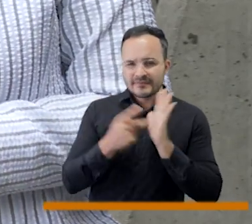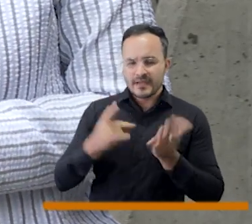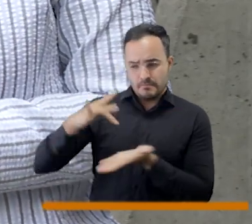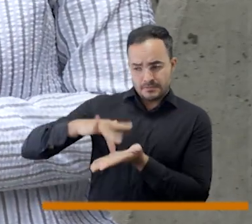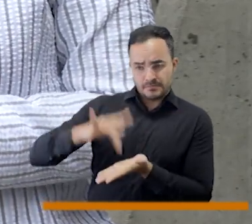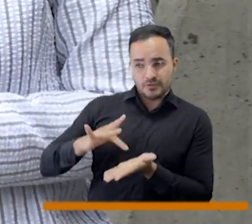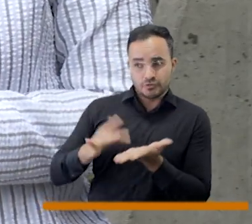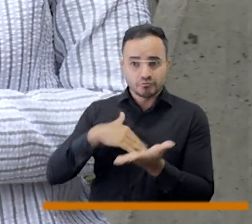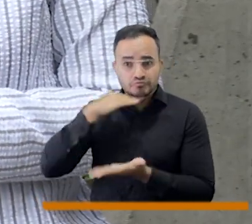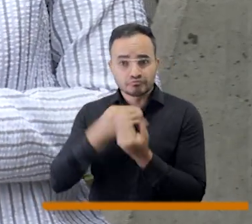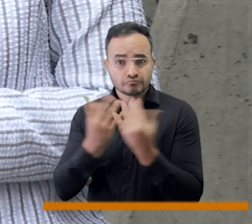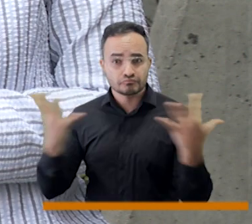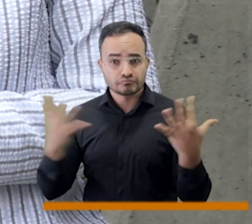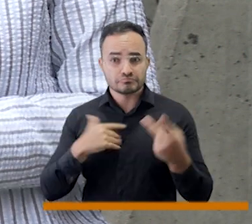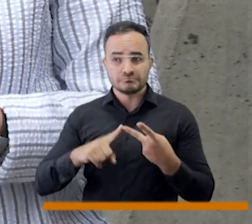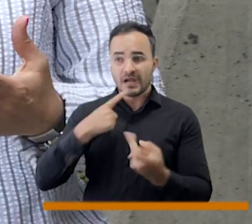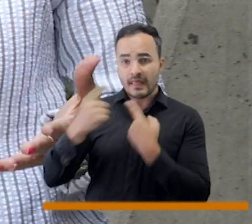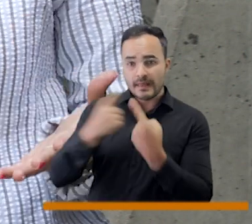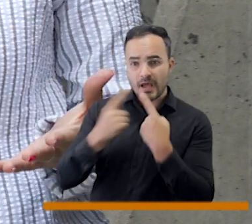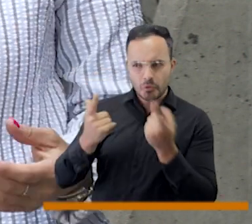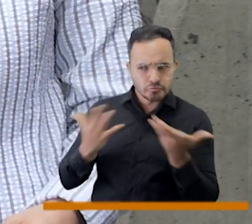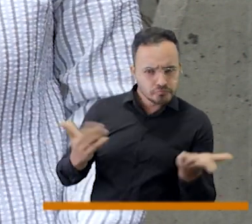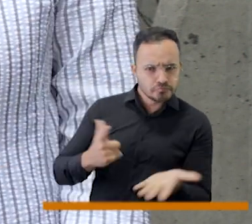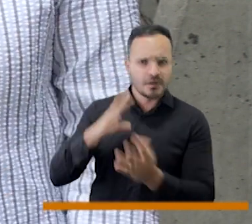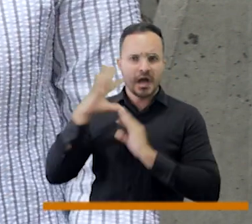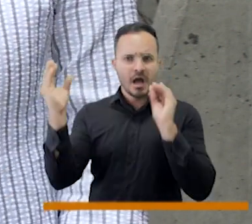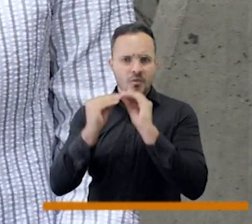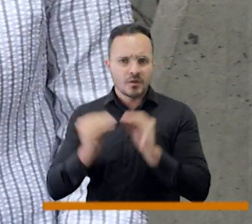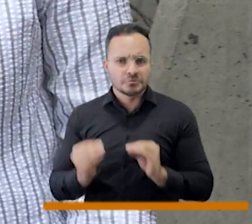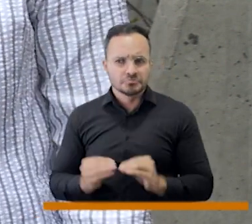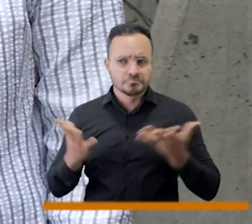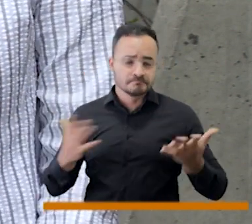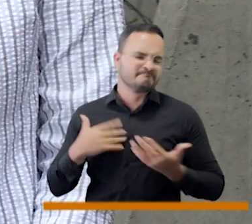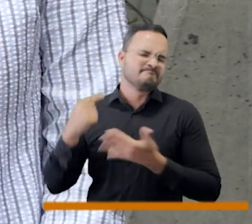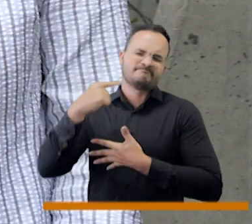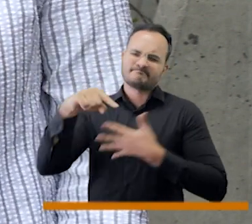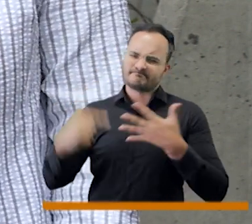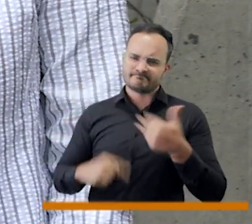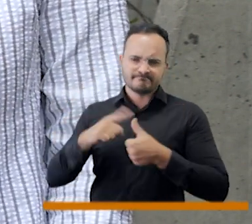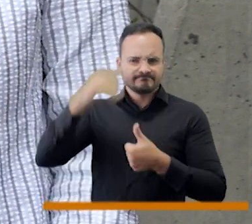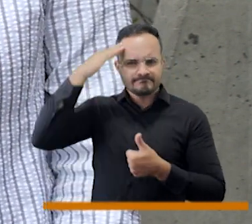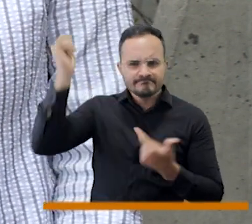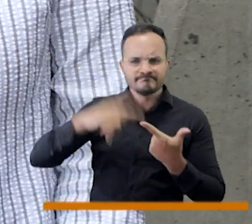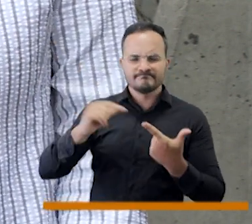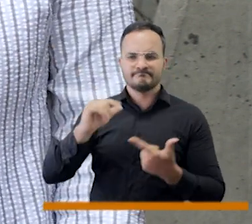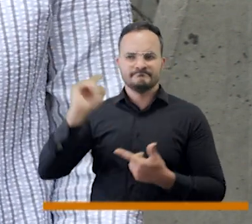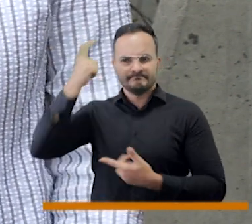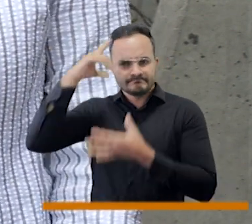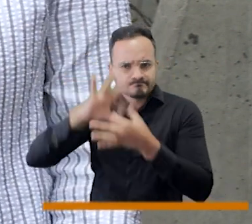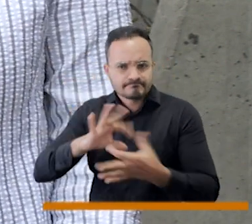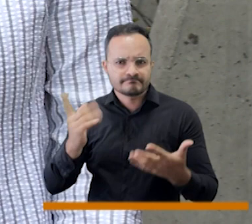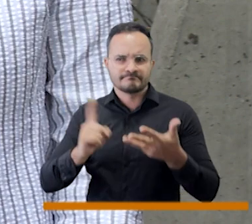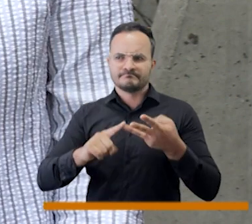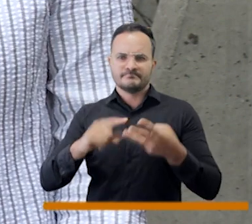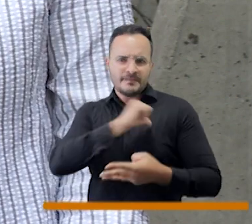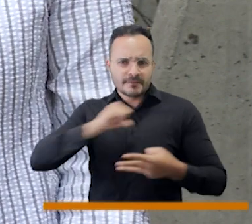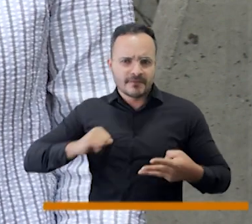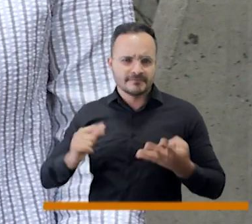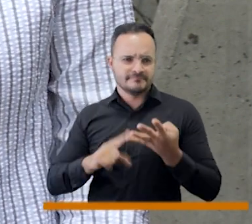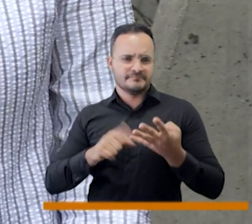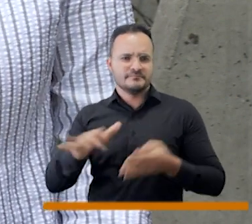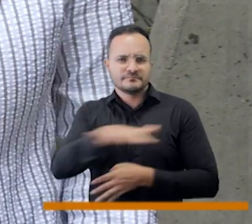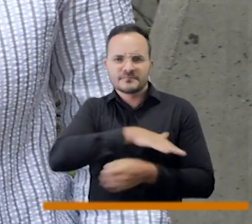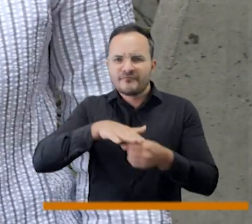decir, ¿cuáles son las formas de participación y cómo han sido los diálogos y los acuerdos con los diferentes sectores académicos,